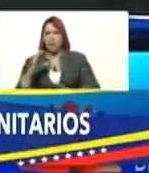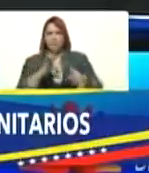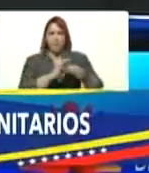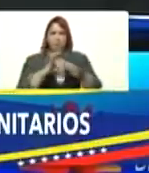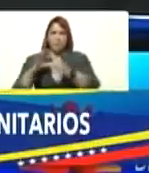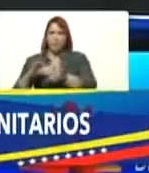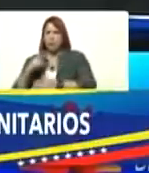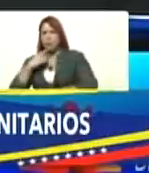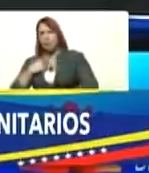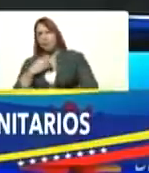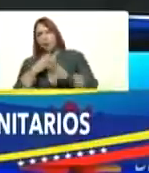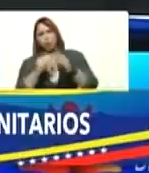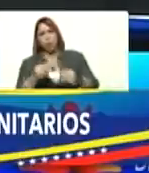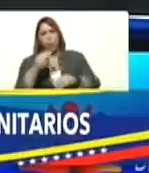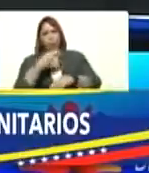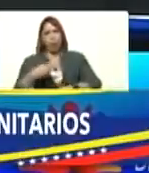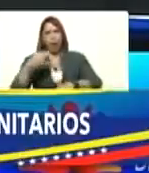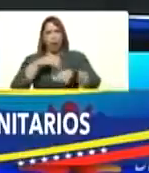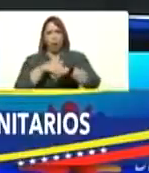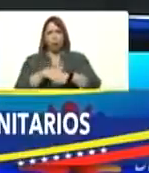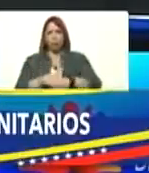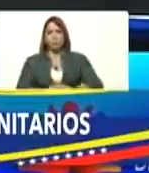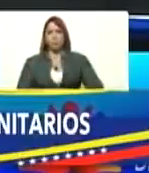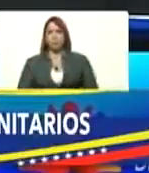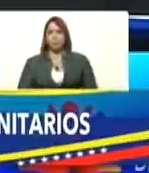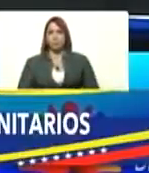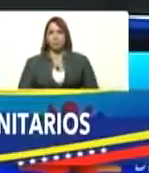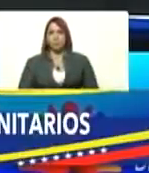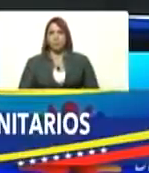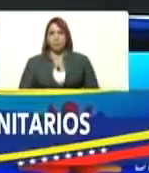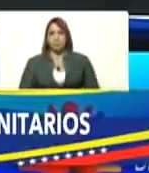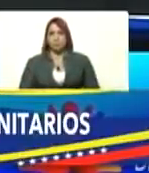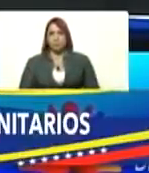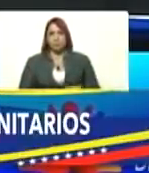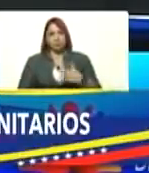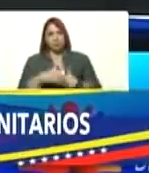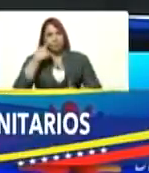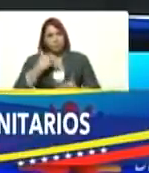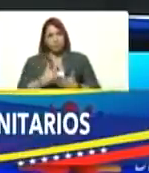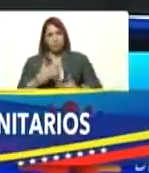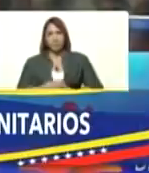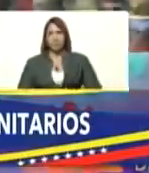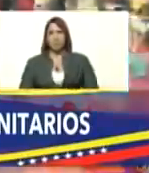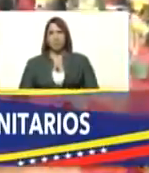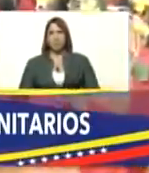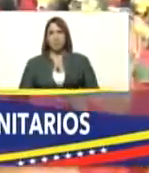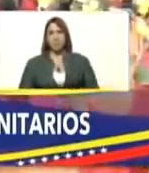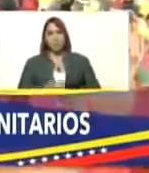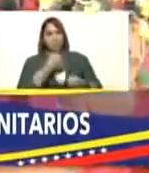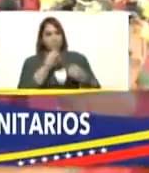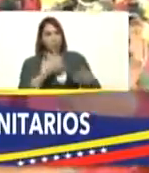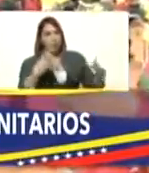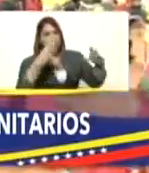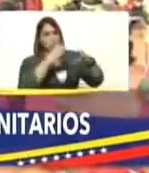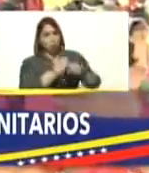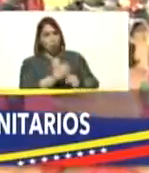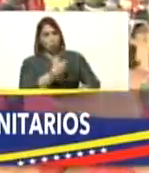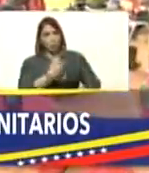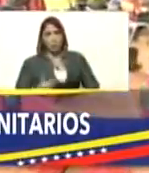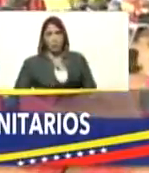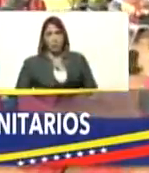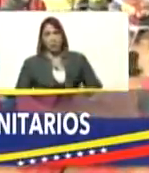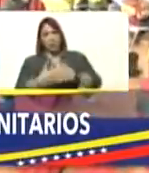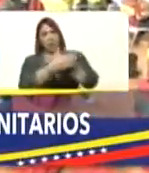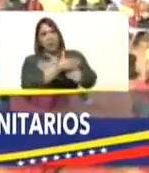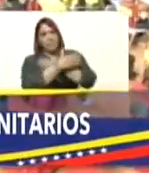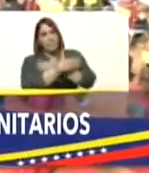todo. Héctor Rodríguez, gobernador de Miranda. Vamos a ver qué nos dice. Buenas noches, presidente, y un abrazo para toda La